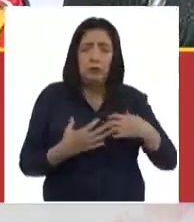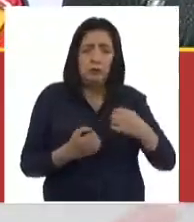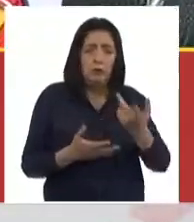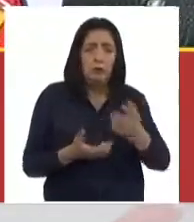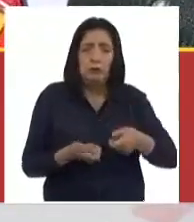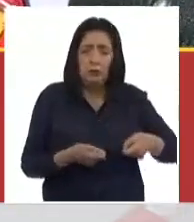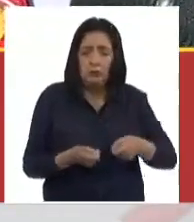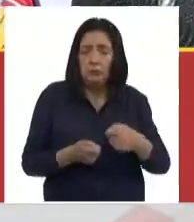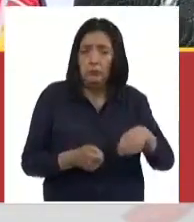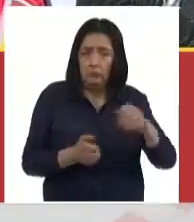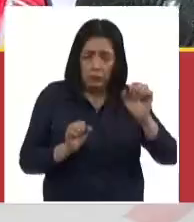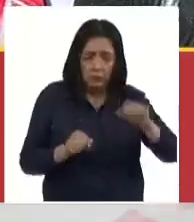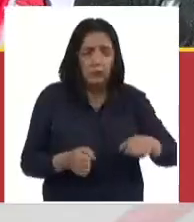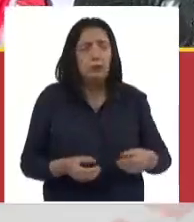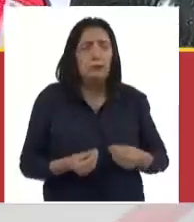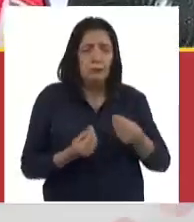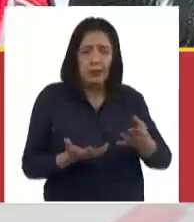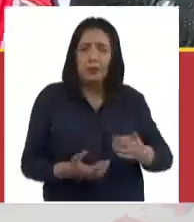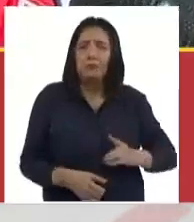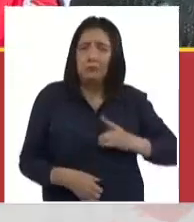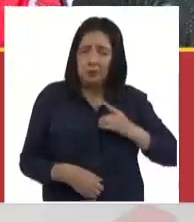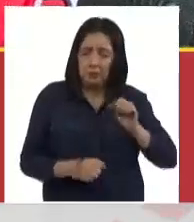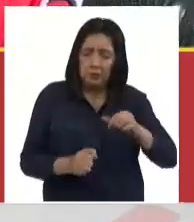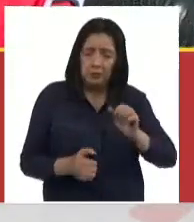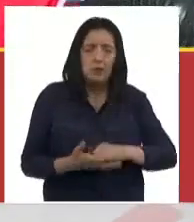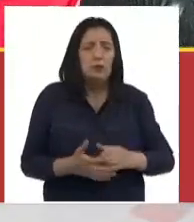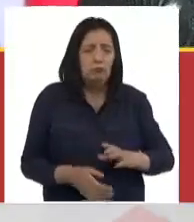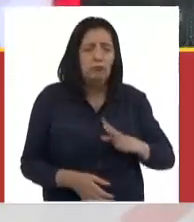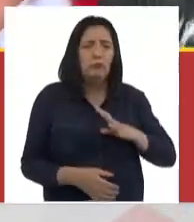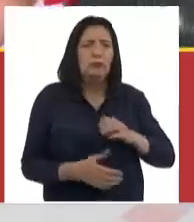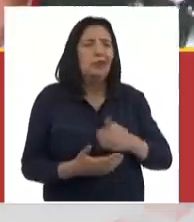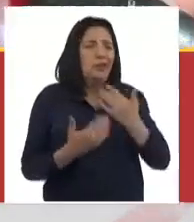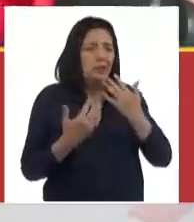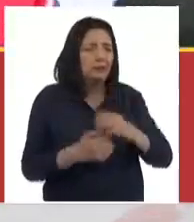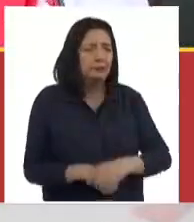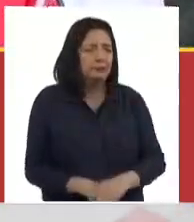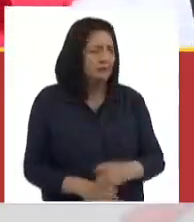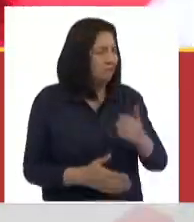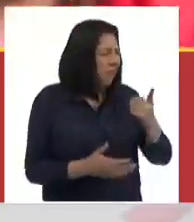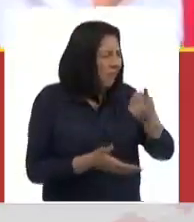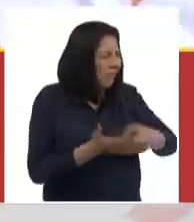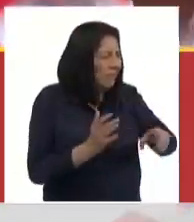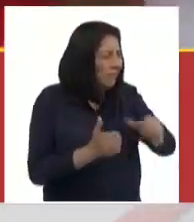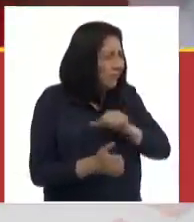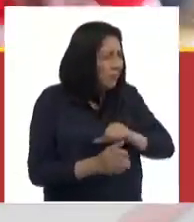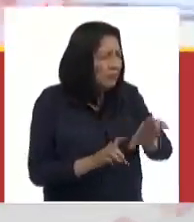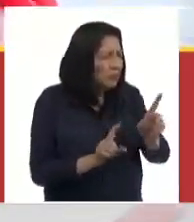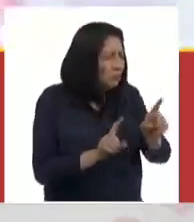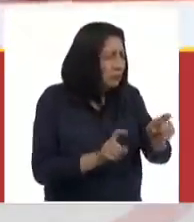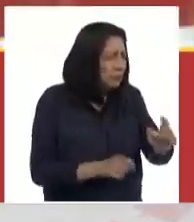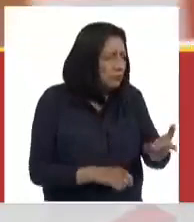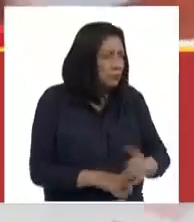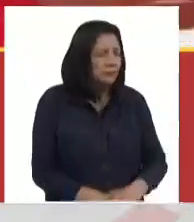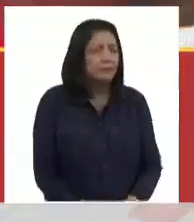al pueblo peruano, la daremos con dignidad y la daremos con hidalguía. Muchísimas gracias. ¿A qué actitudes se refiere?